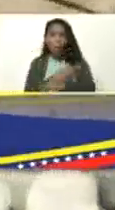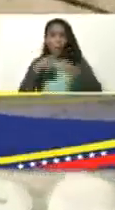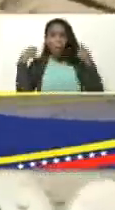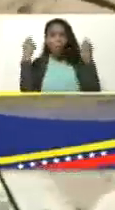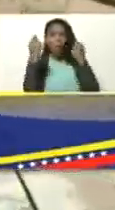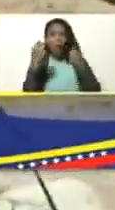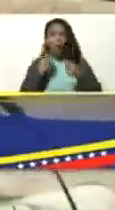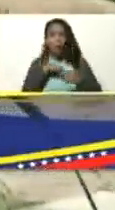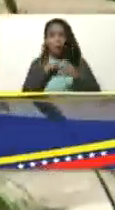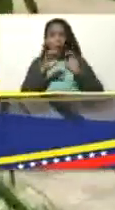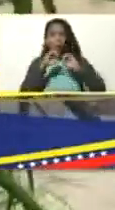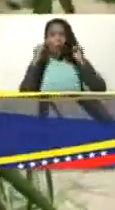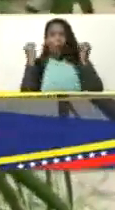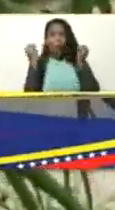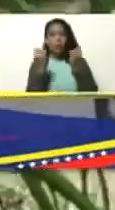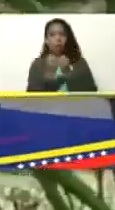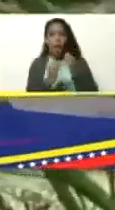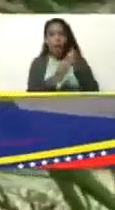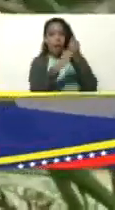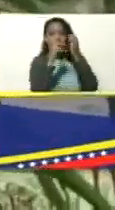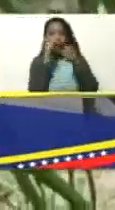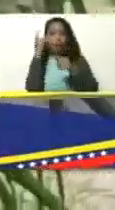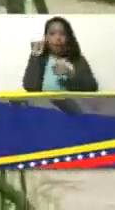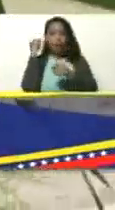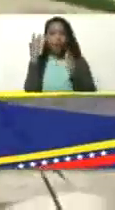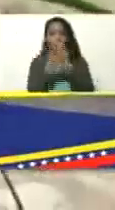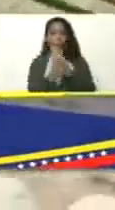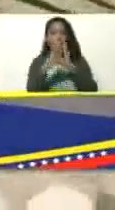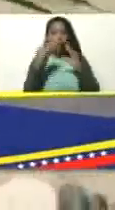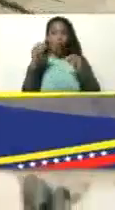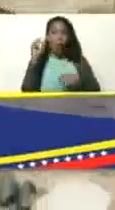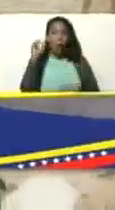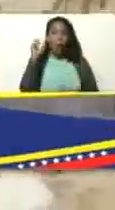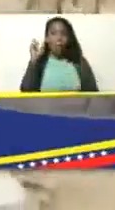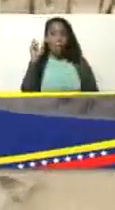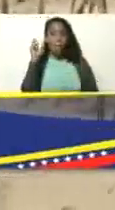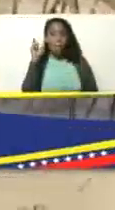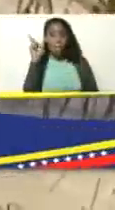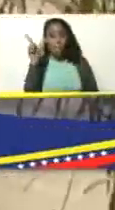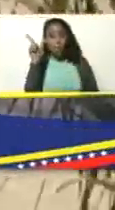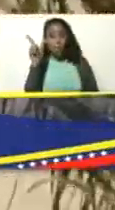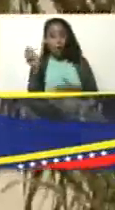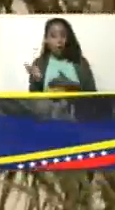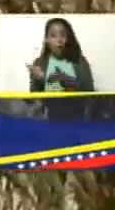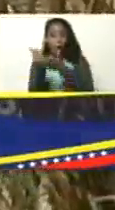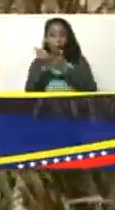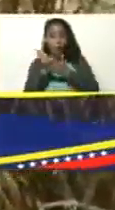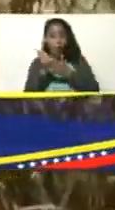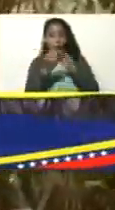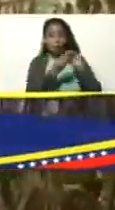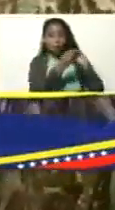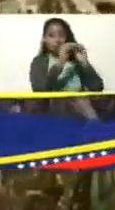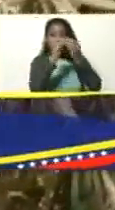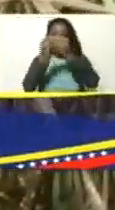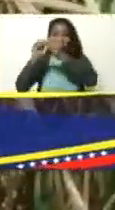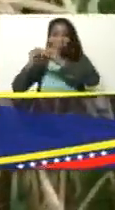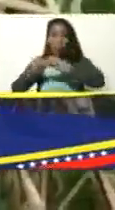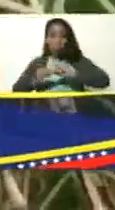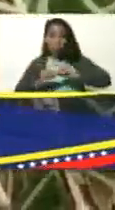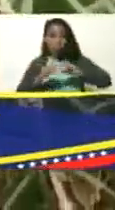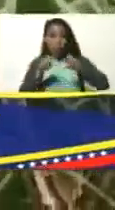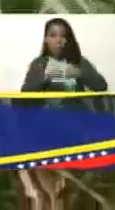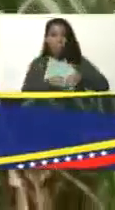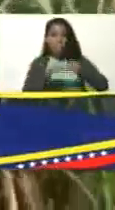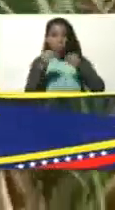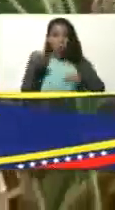a nuestras organizaciones de líderes y lideresas, sobre todo el PSV, que nos ayuden con el mantenimiento de